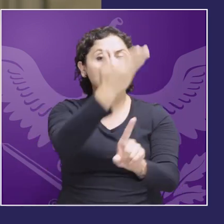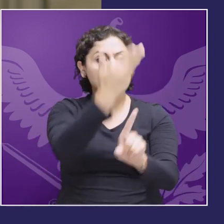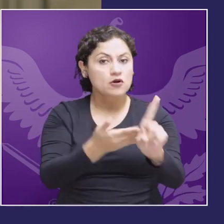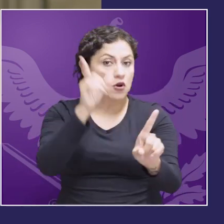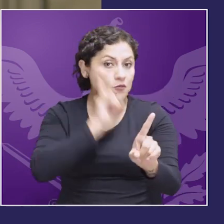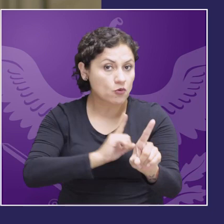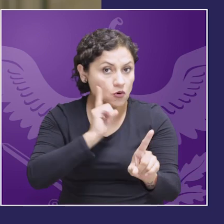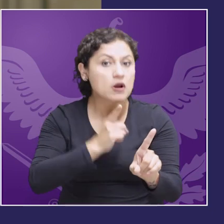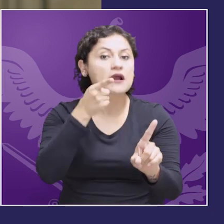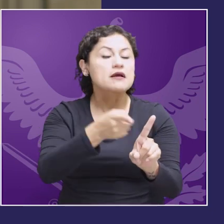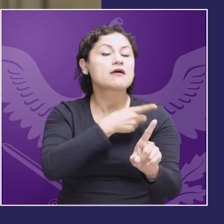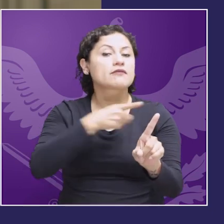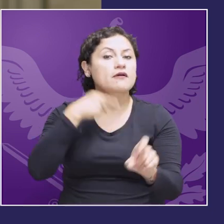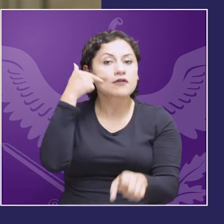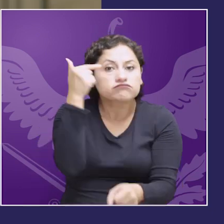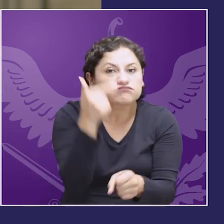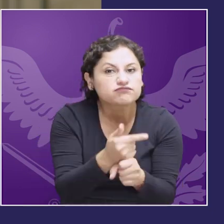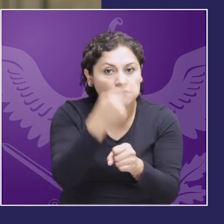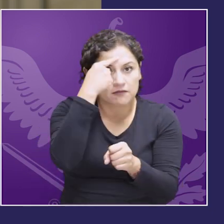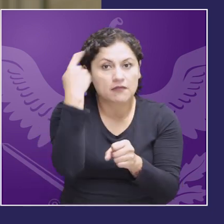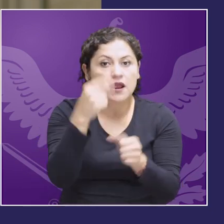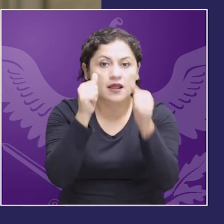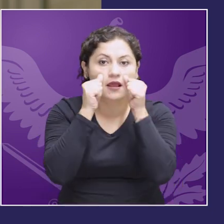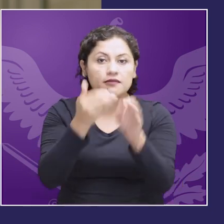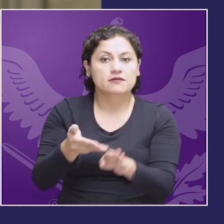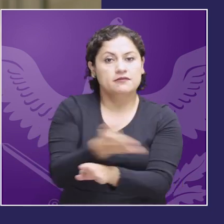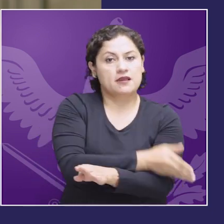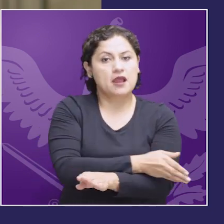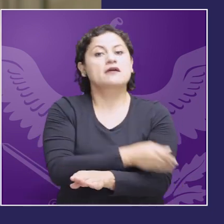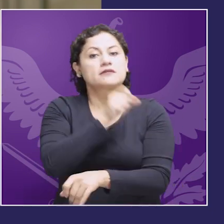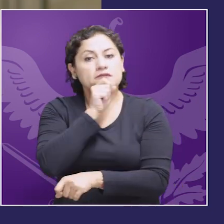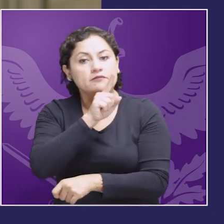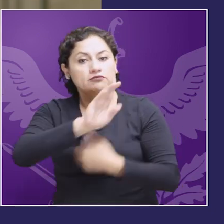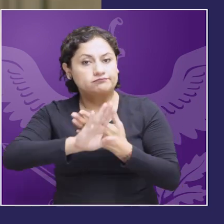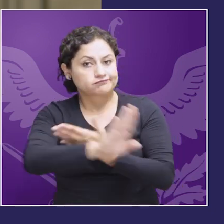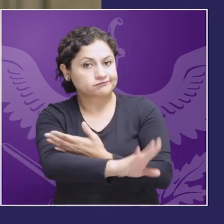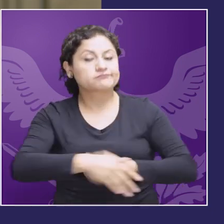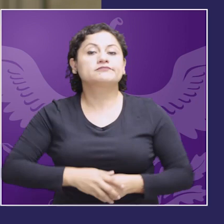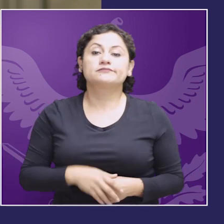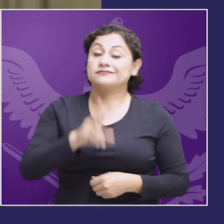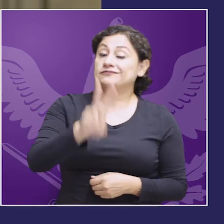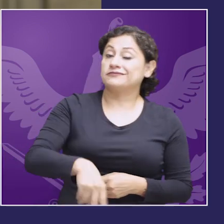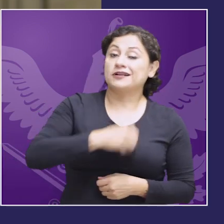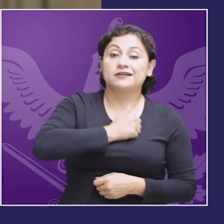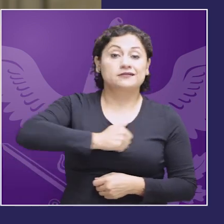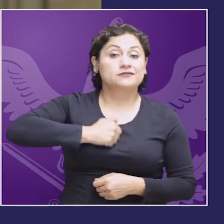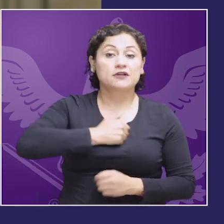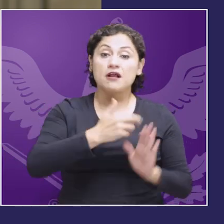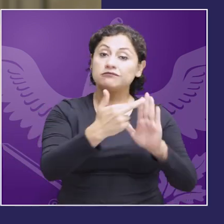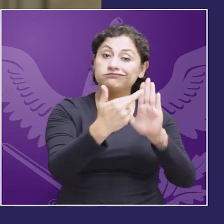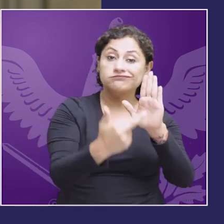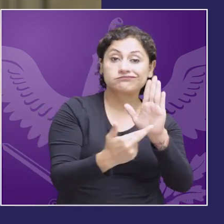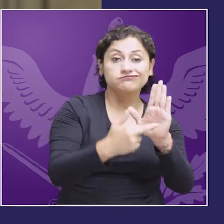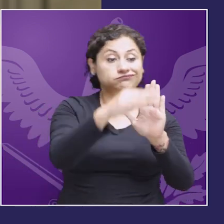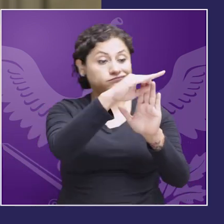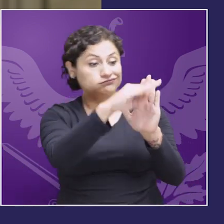manera clara y contundente las acciones que los Estados deben llevar a cabo para enfrentarla. Lamentablemente, pese a esta claridad